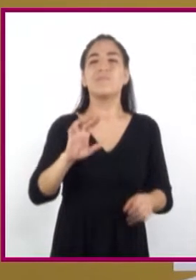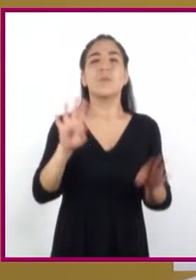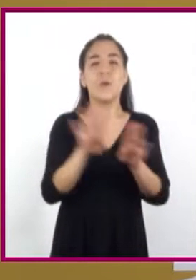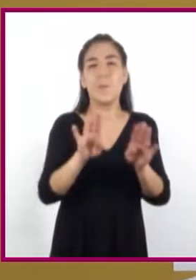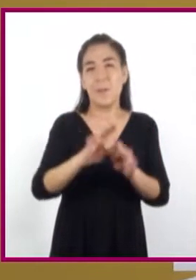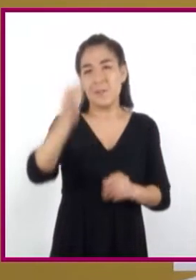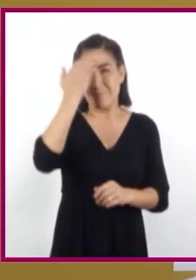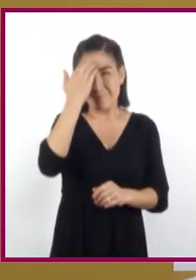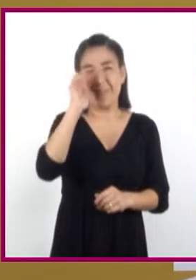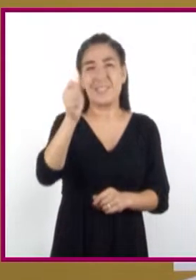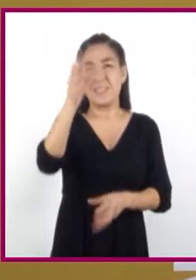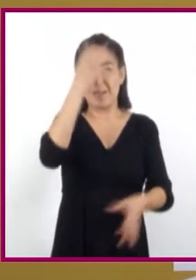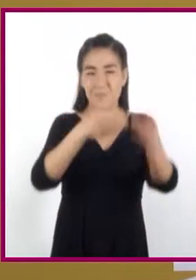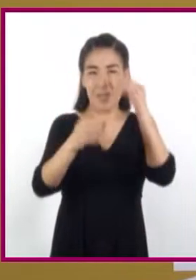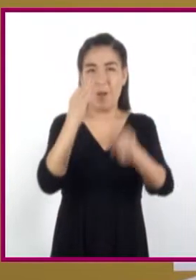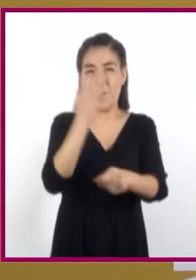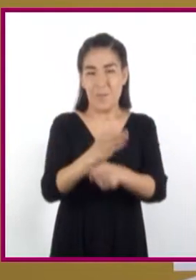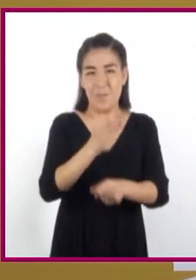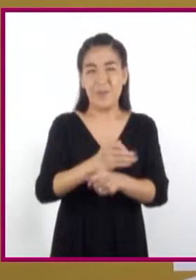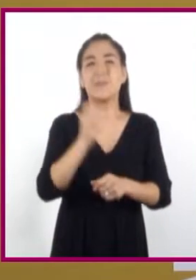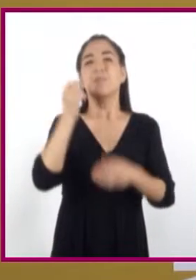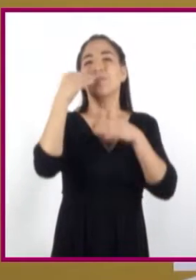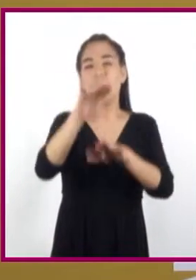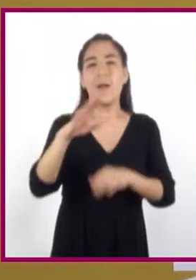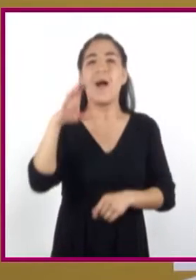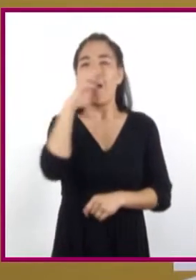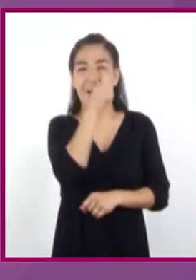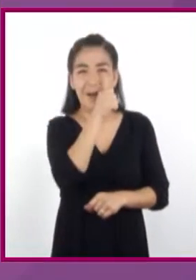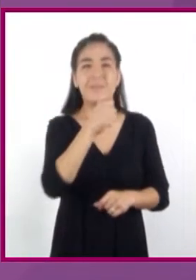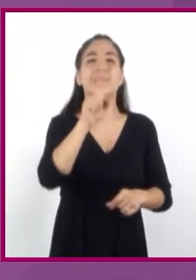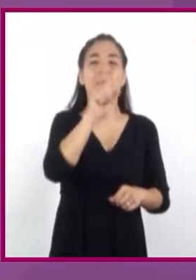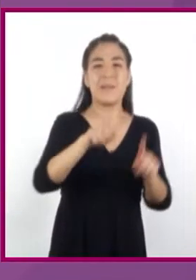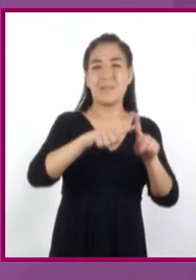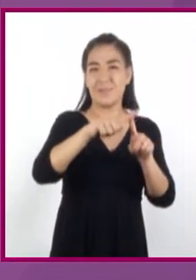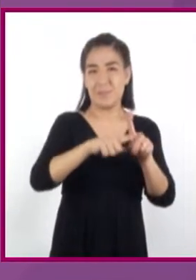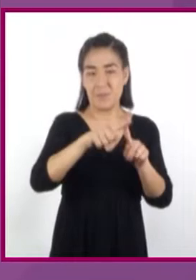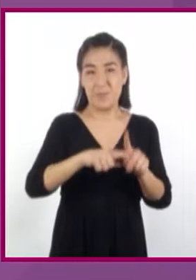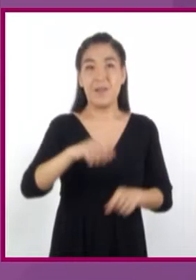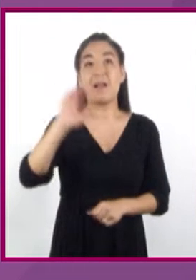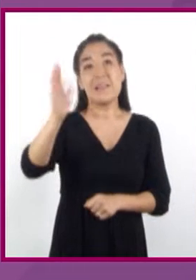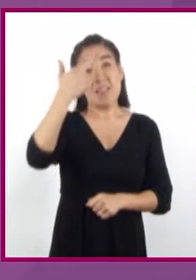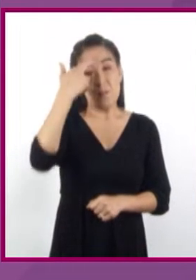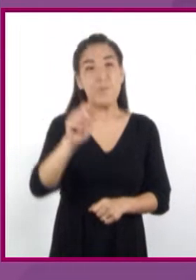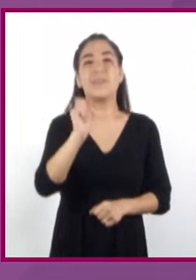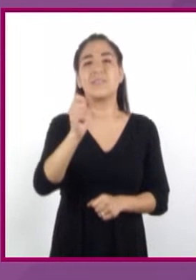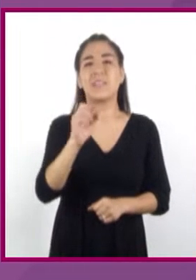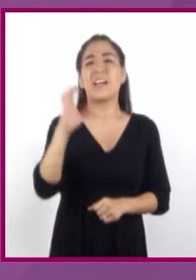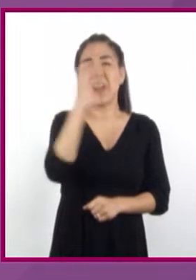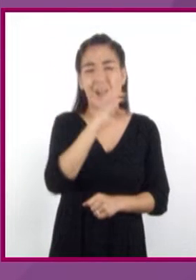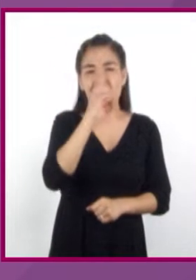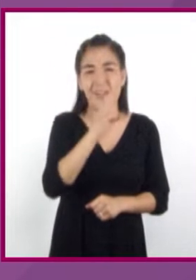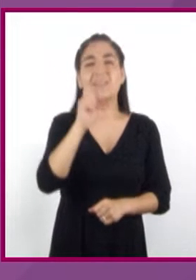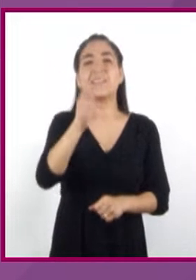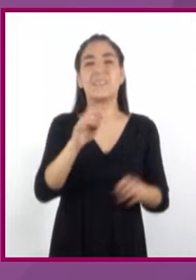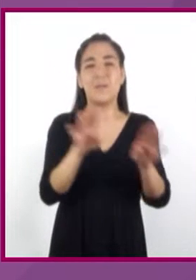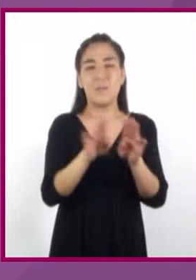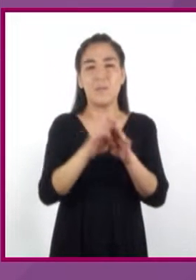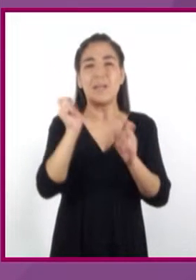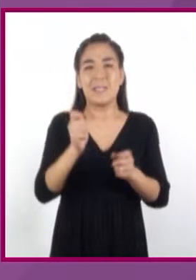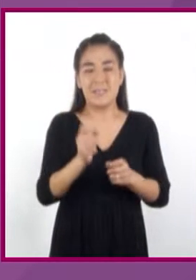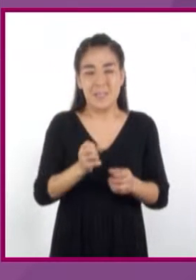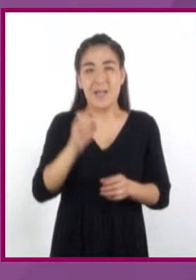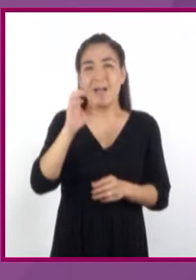hemos aprendido hasta ahora sobre el calor y la temperatura. Recordemos que el calor es la energía que se